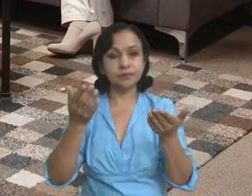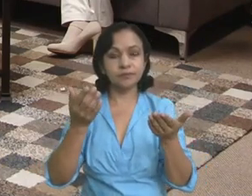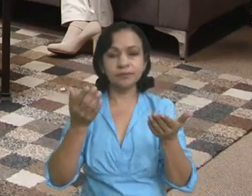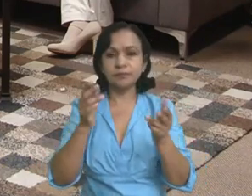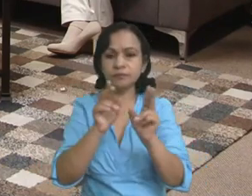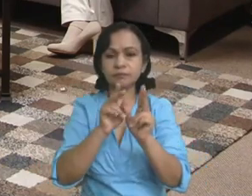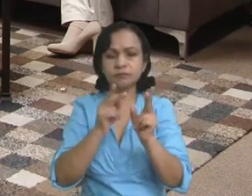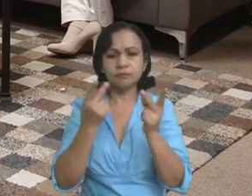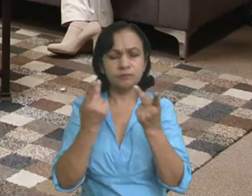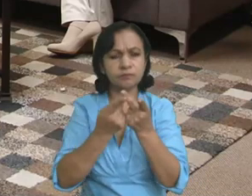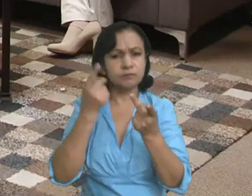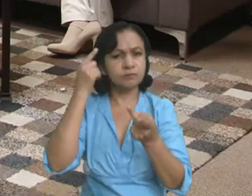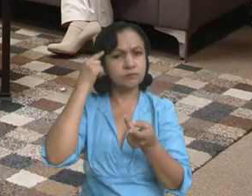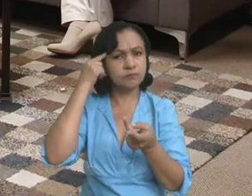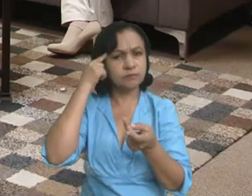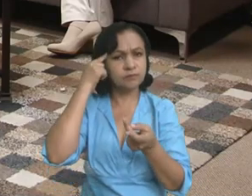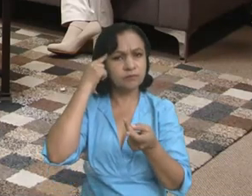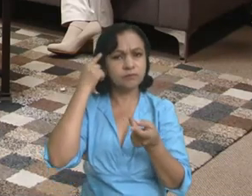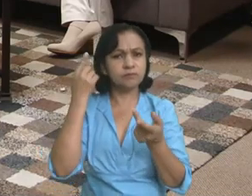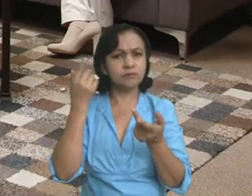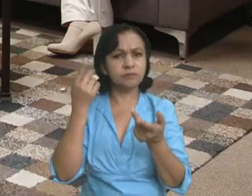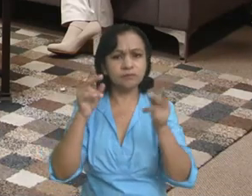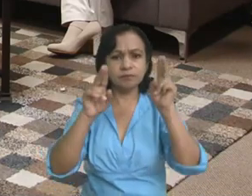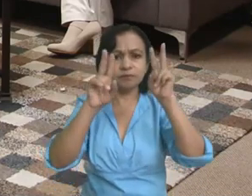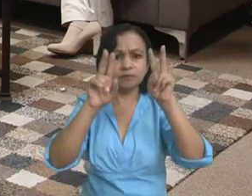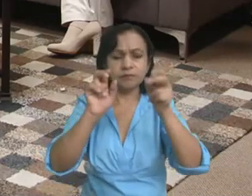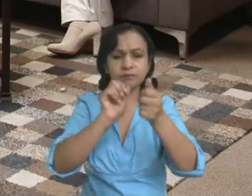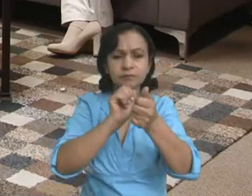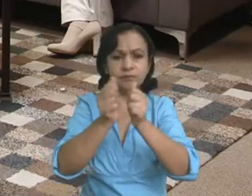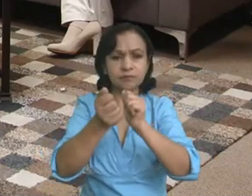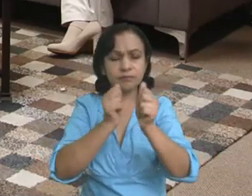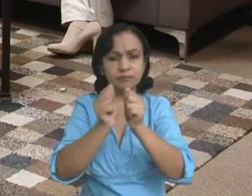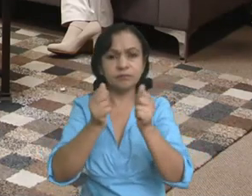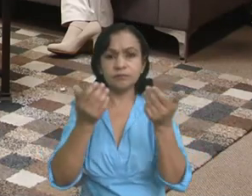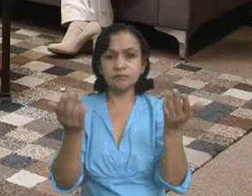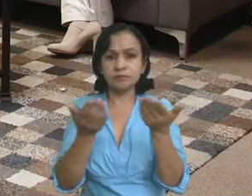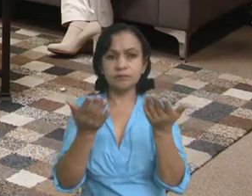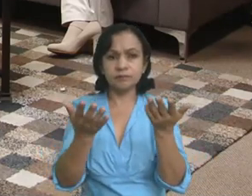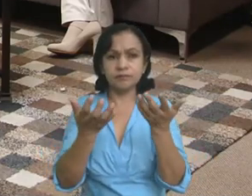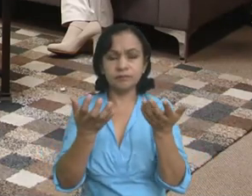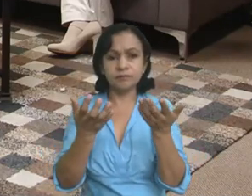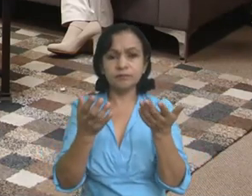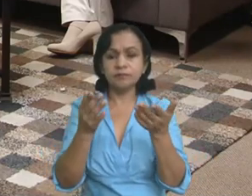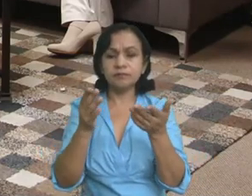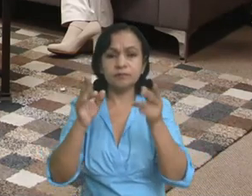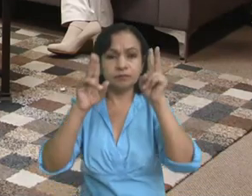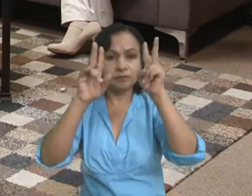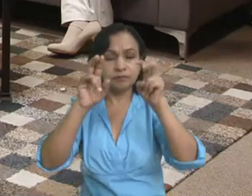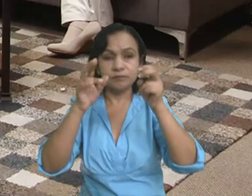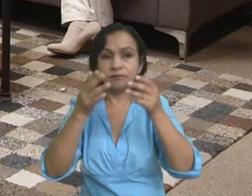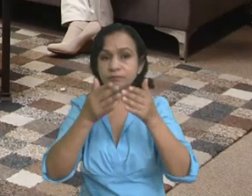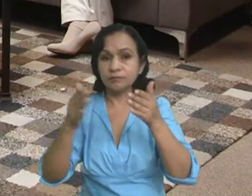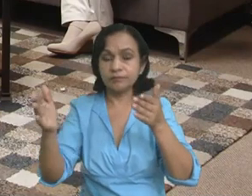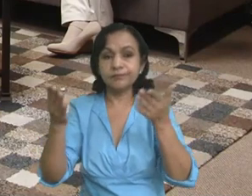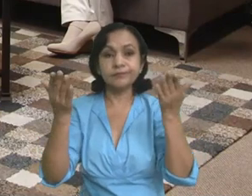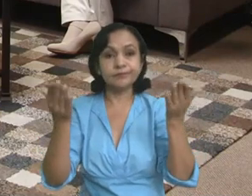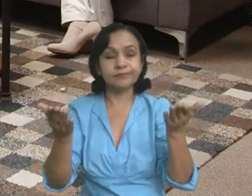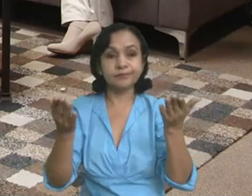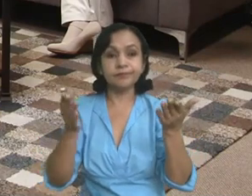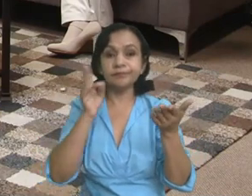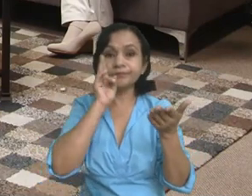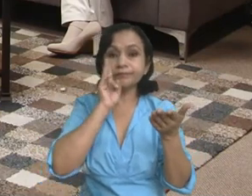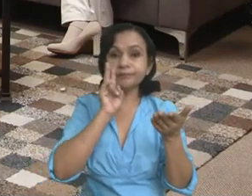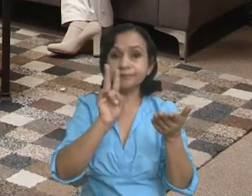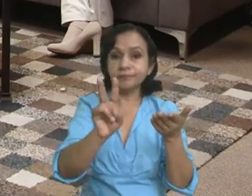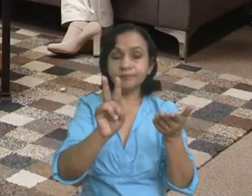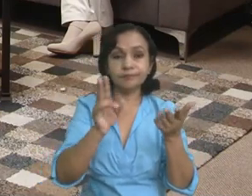pueblo viene ese intercambio, por ejemplo, en el ámbito del deporte. Y no quisiera salir mucho del tema, pero vaya, pues disfrutamos mucho